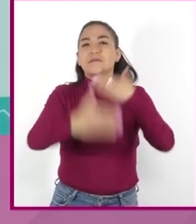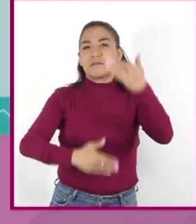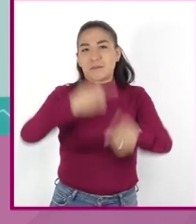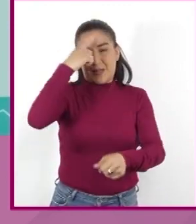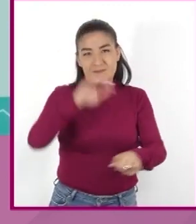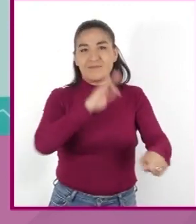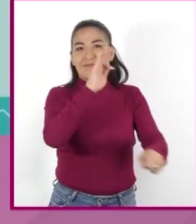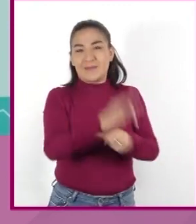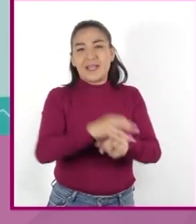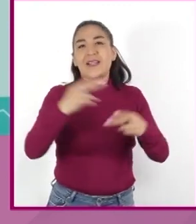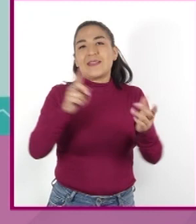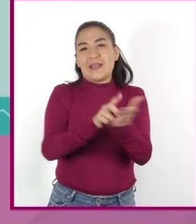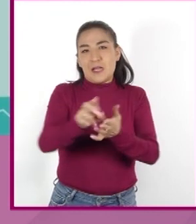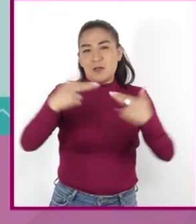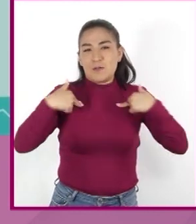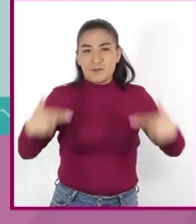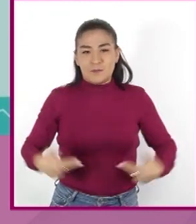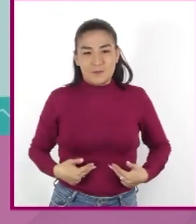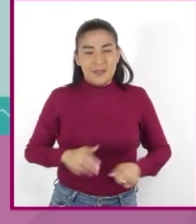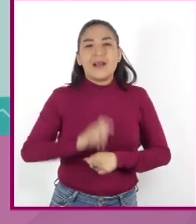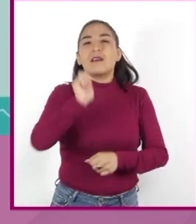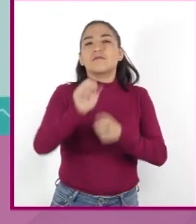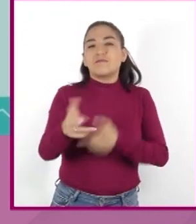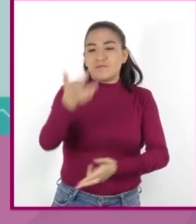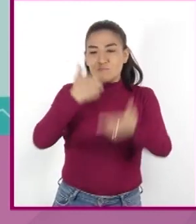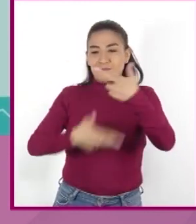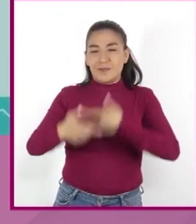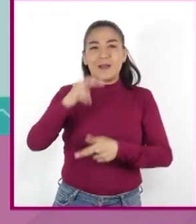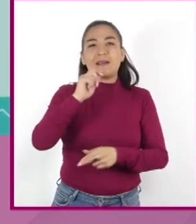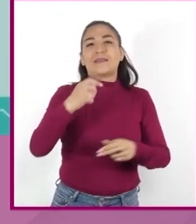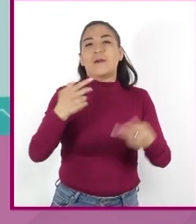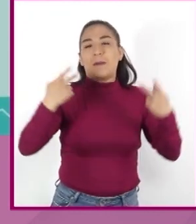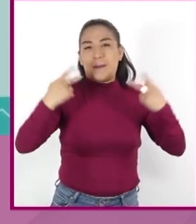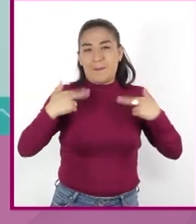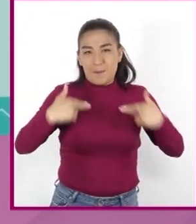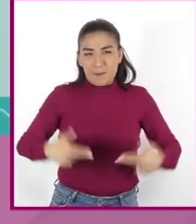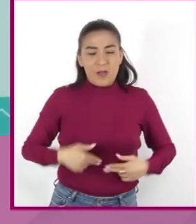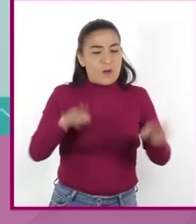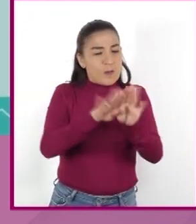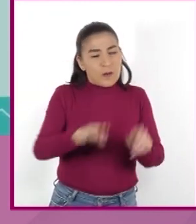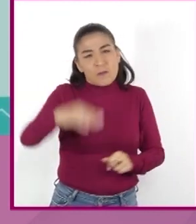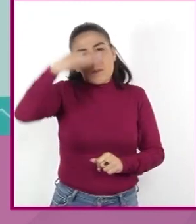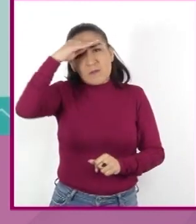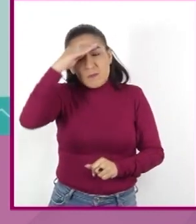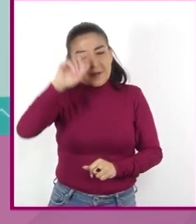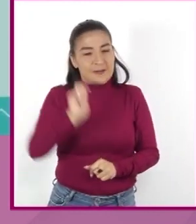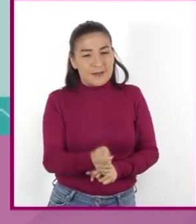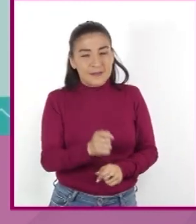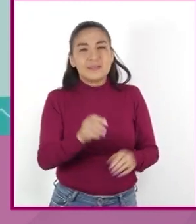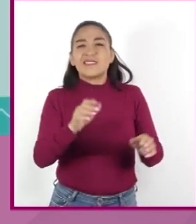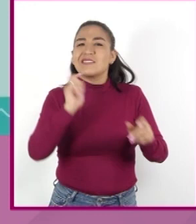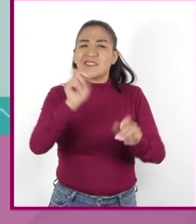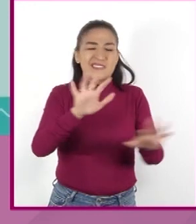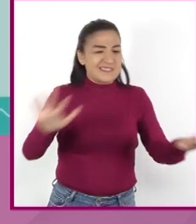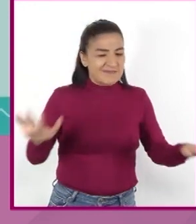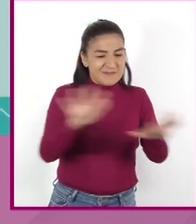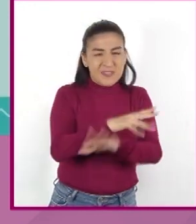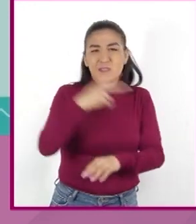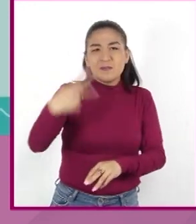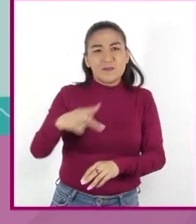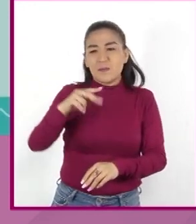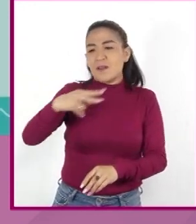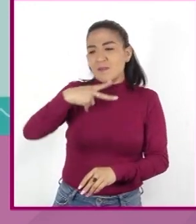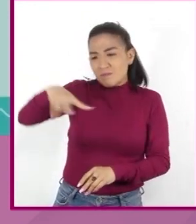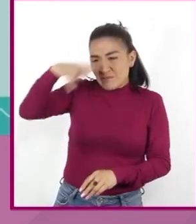derechos humanos. El renacer del ser humano, con la luz de su pensamiento, logró cortar las cadenas de la ignorancia y